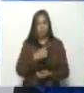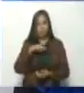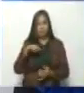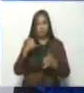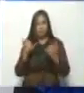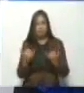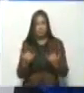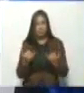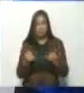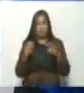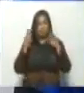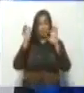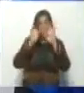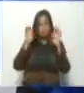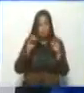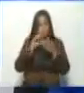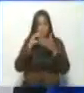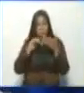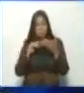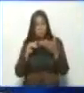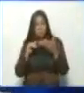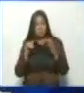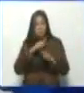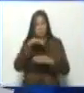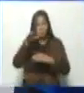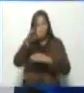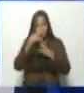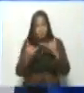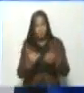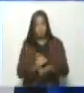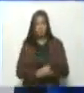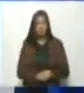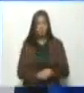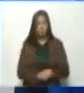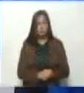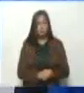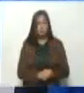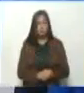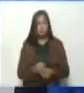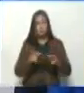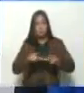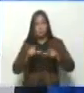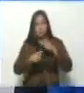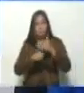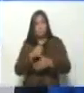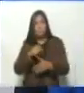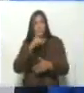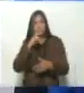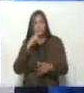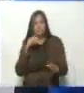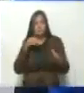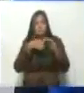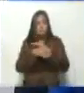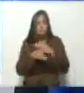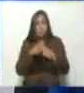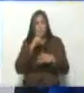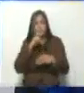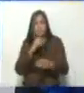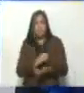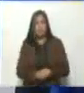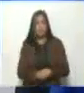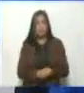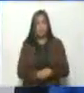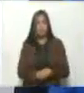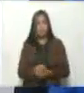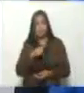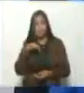implementando una nueva metodología en el barrio. En el barrio, que son las zonas de mayor difícil acceso, y